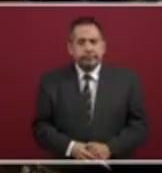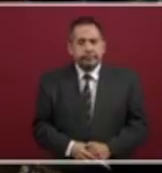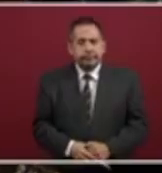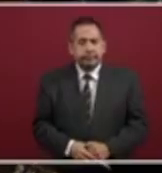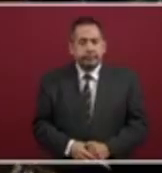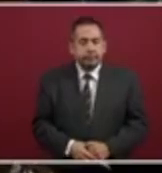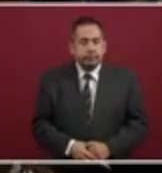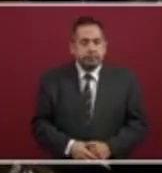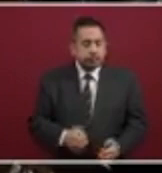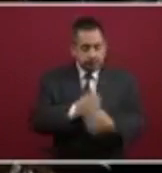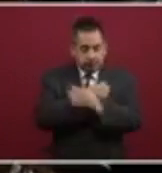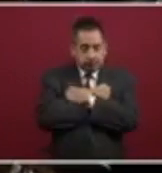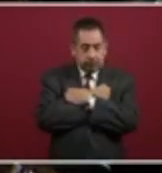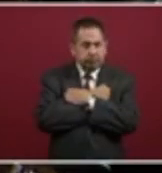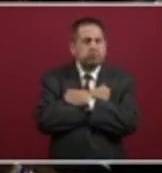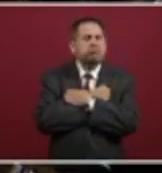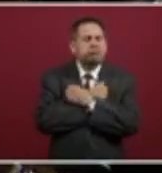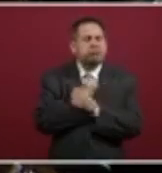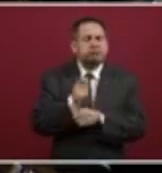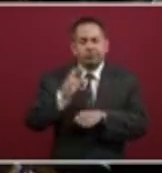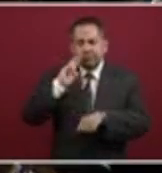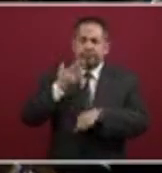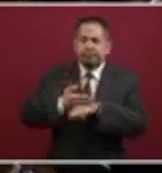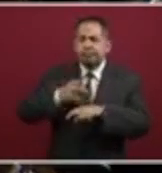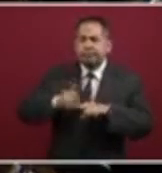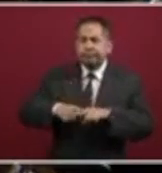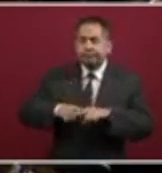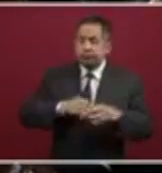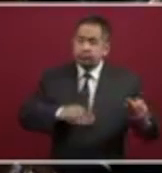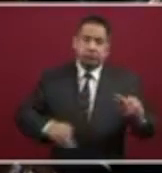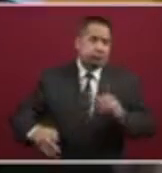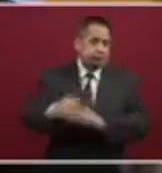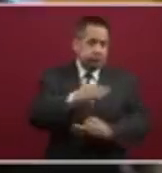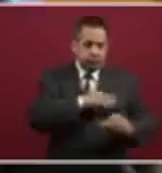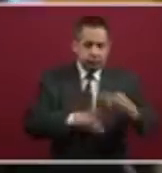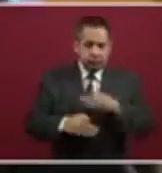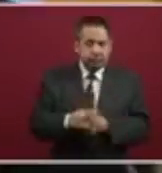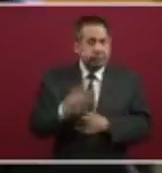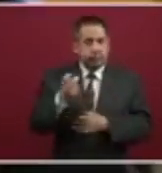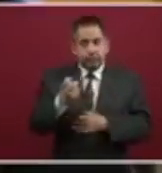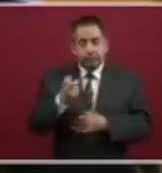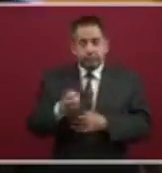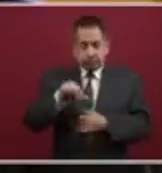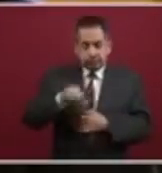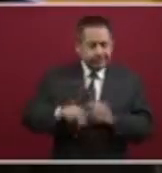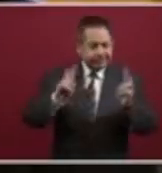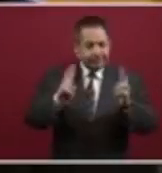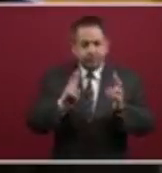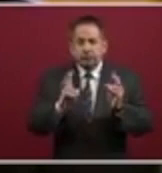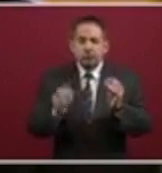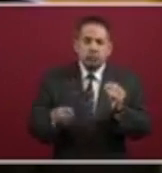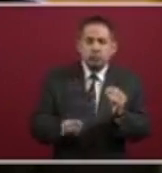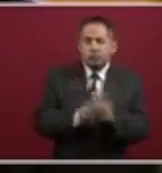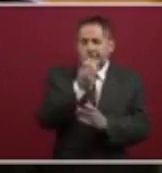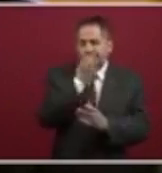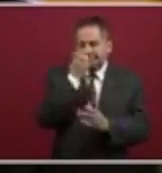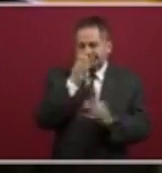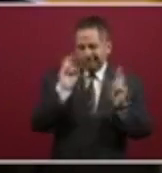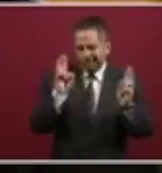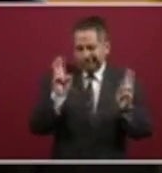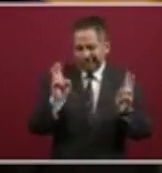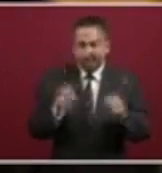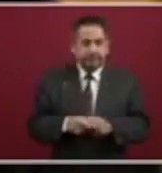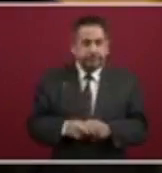educación es tarea de todos. Por ello, en la nueva escuela mexicana, por primera vez, y así lo dice el